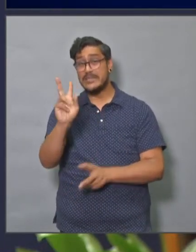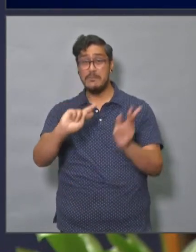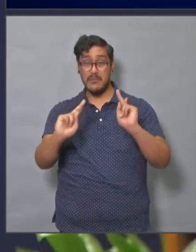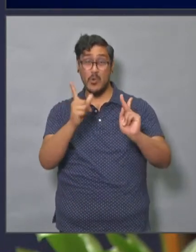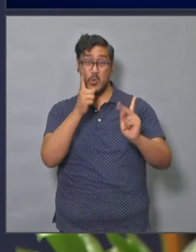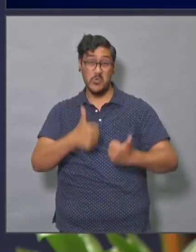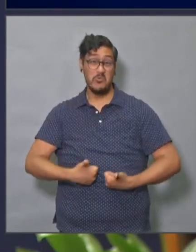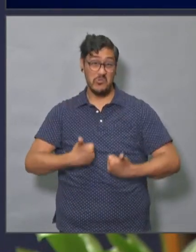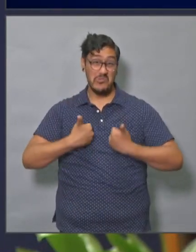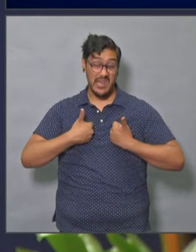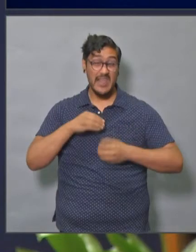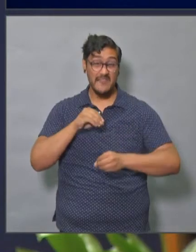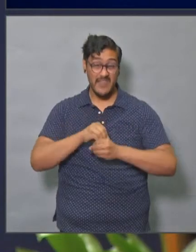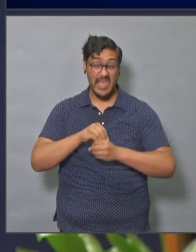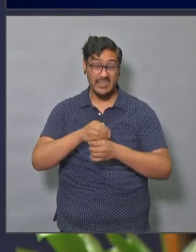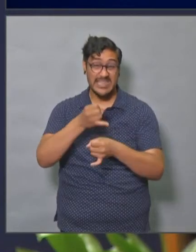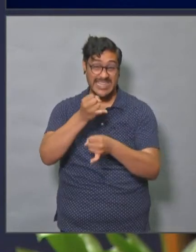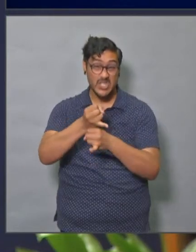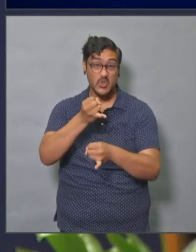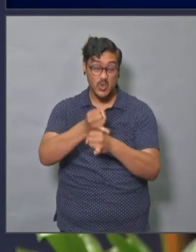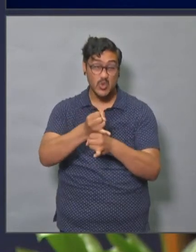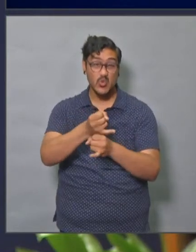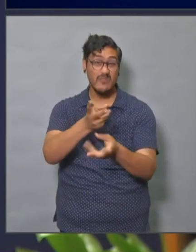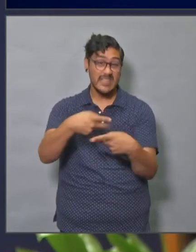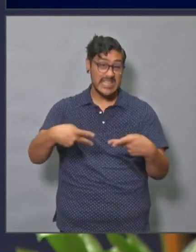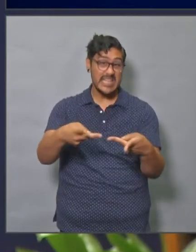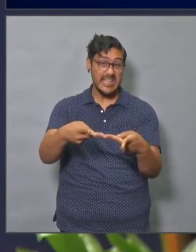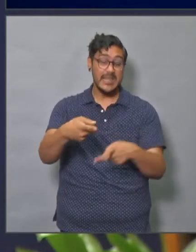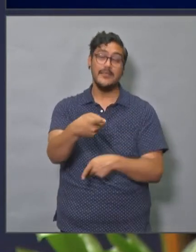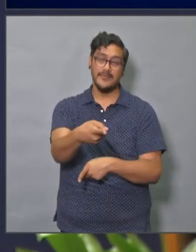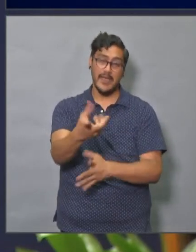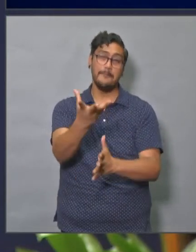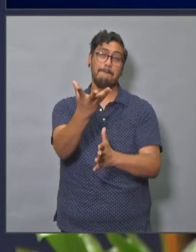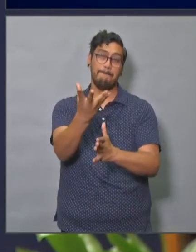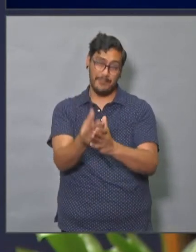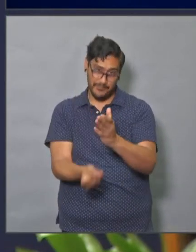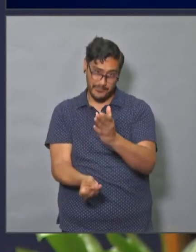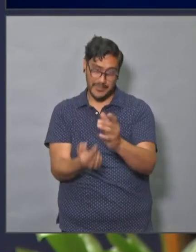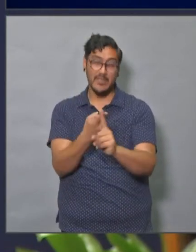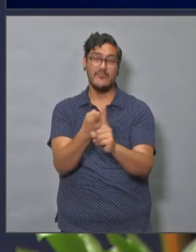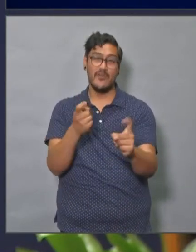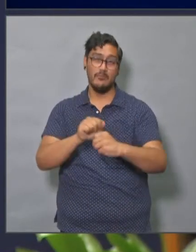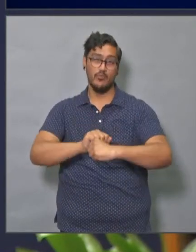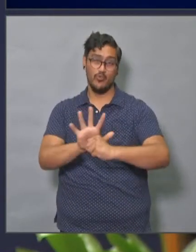entornos institucionales han fallecido por causas de COVID-19.